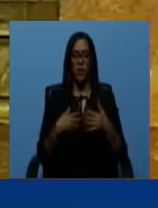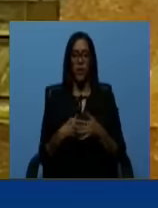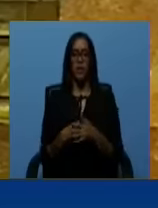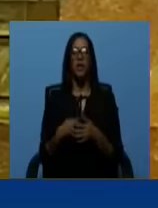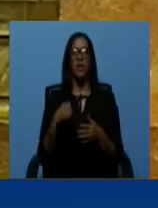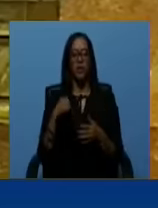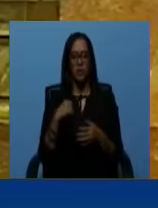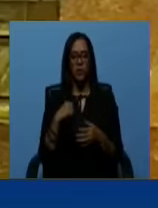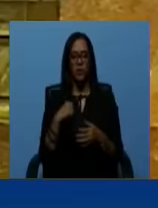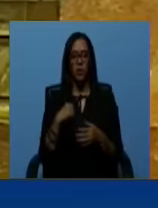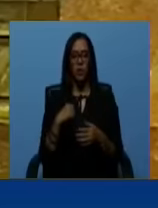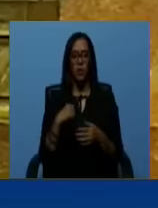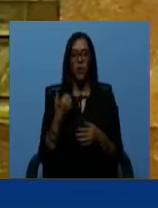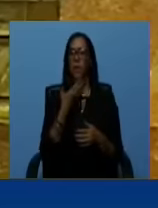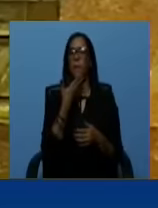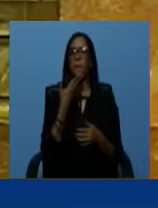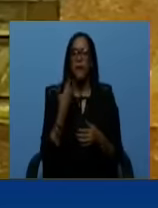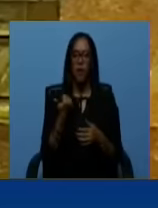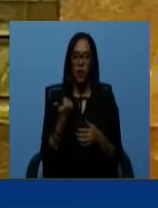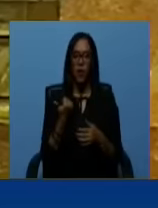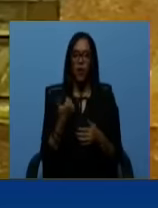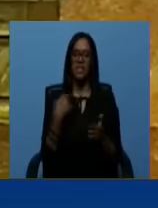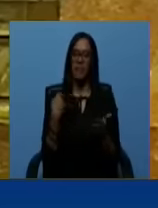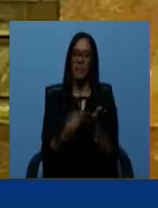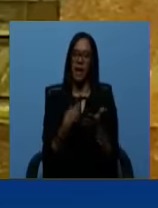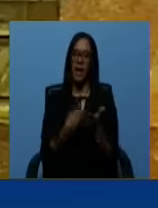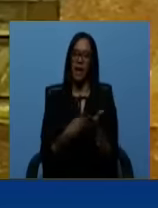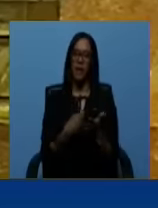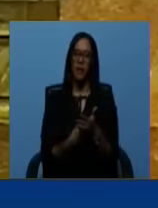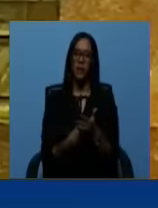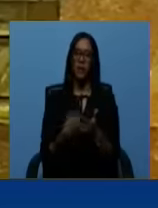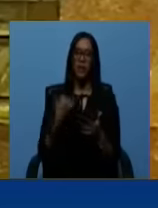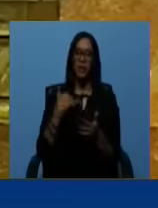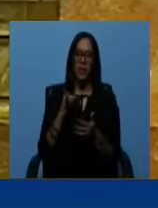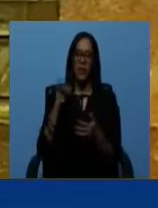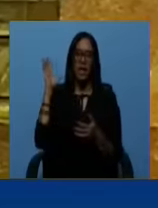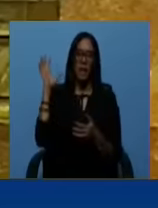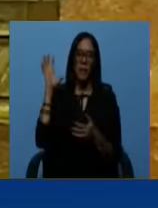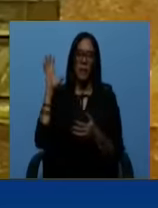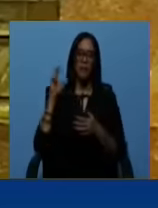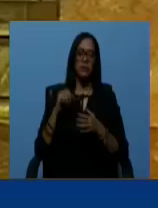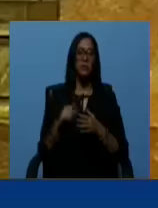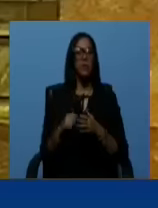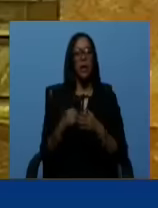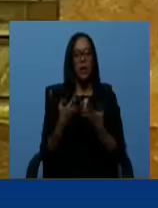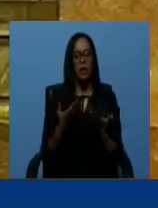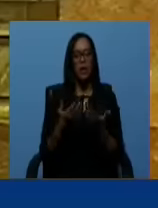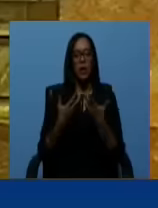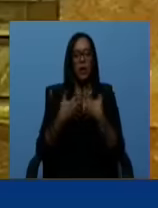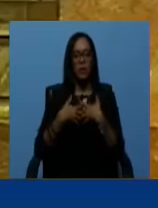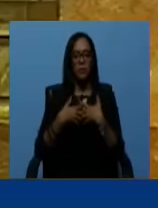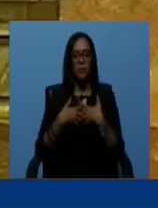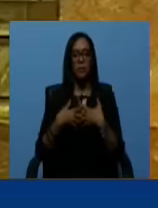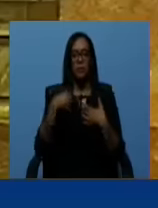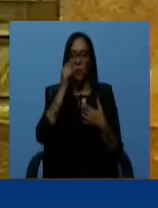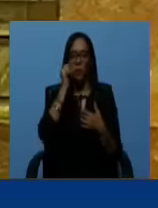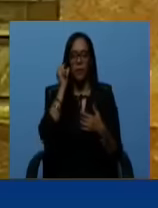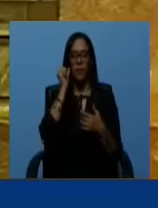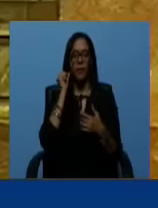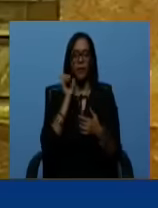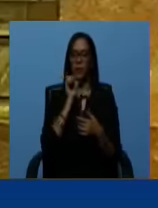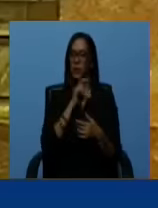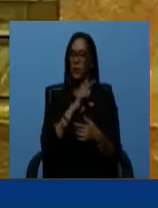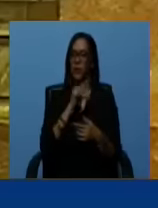son los mejores pagadores que hay en el país. Entre los emprendedores y emprendedoras no